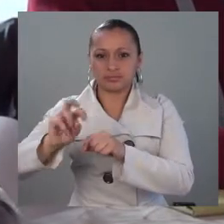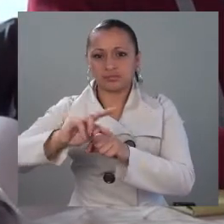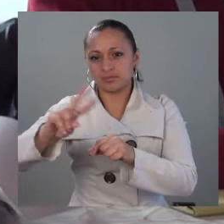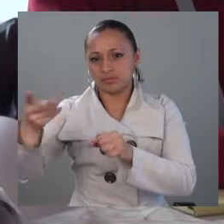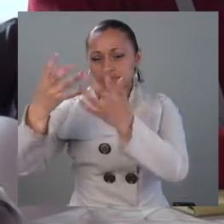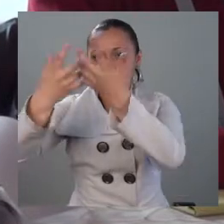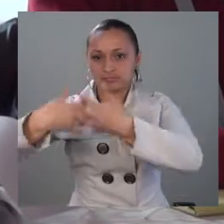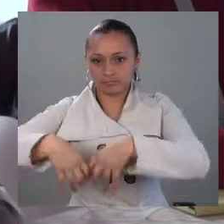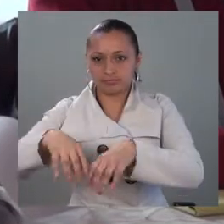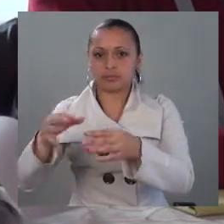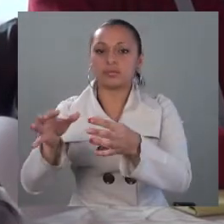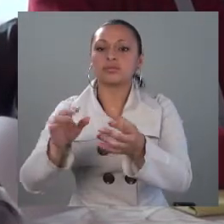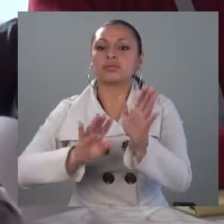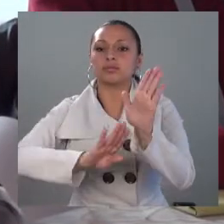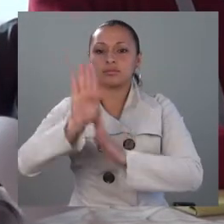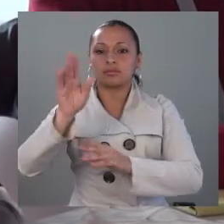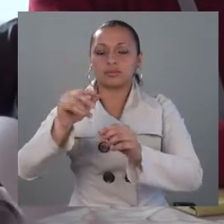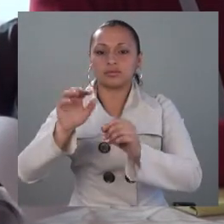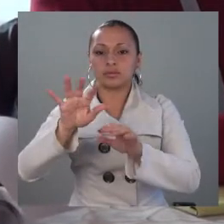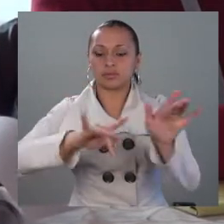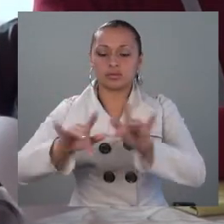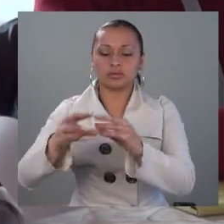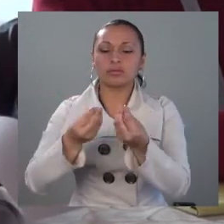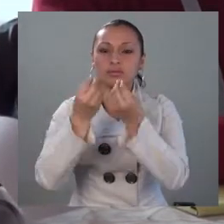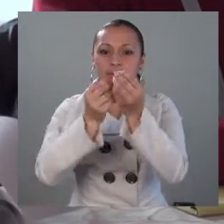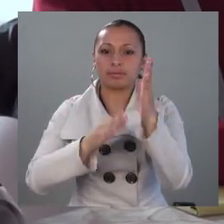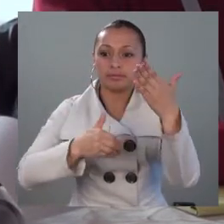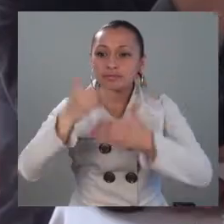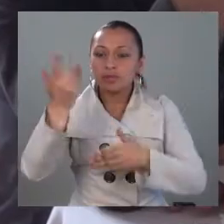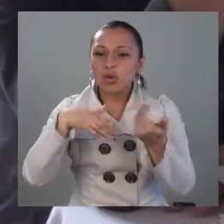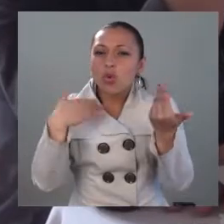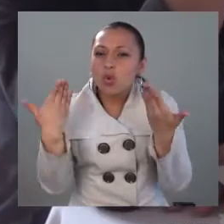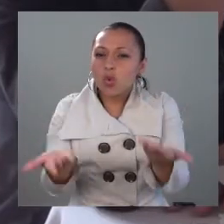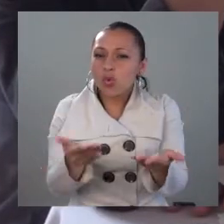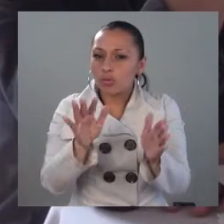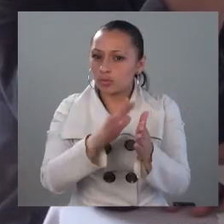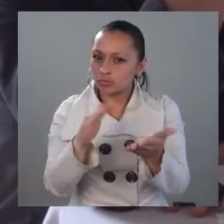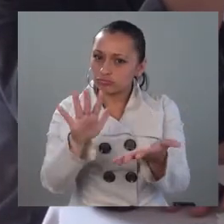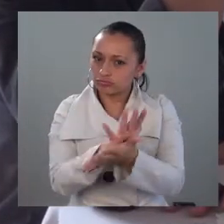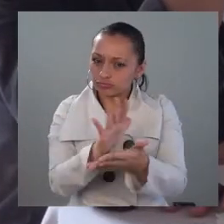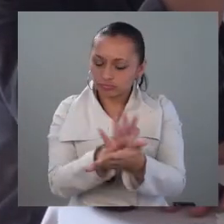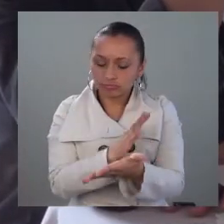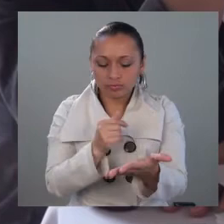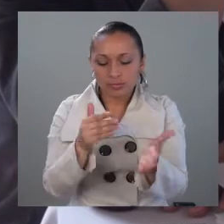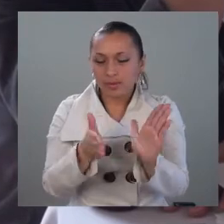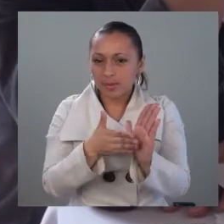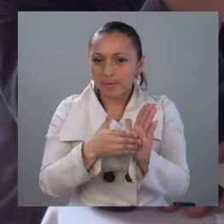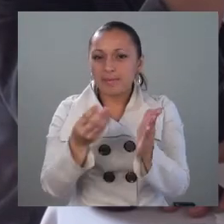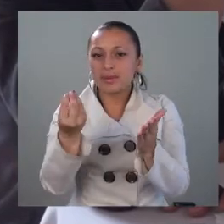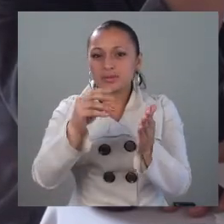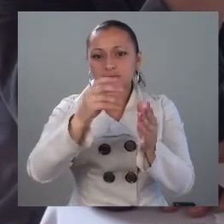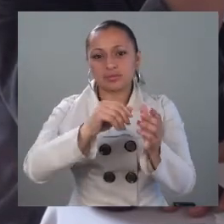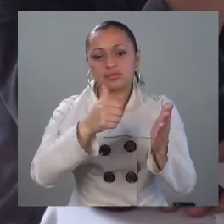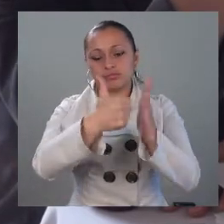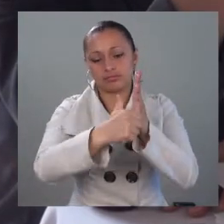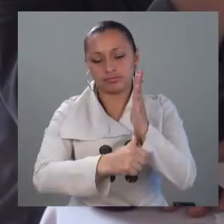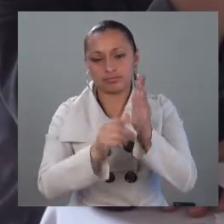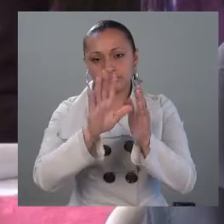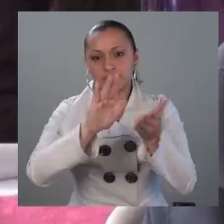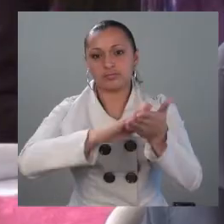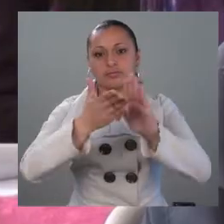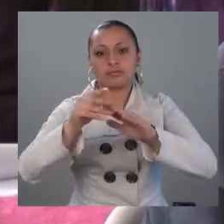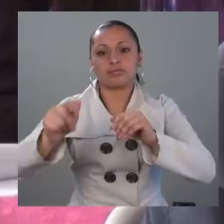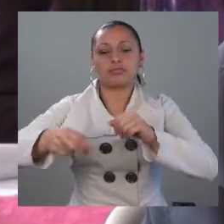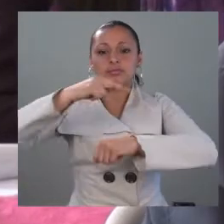y la Agencia de Desarrollo Local, inicia el proceso de enriquecimiento del documento preliminar de la Agenda de Paz para Nariño. En